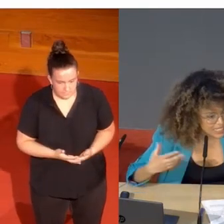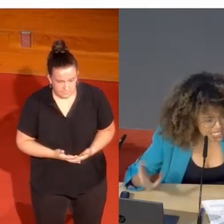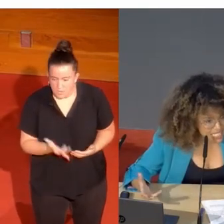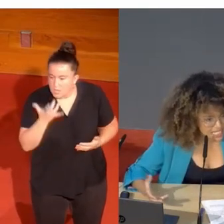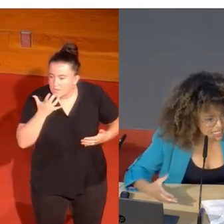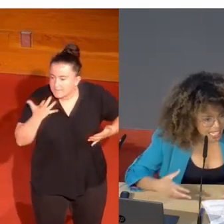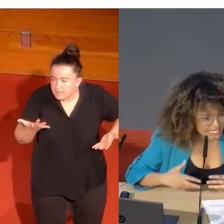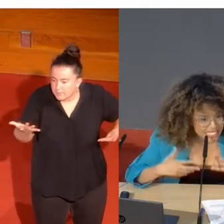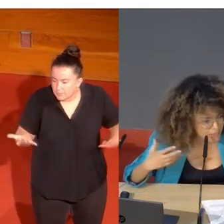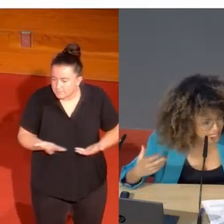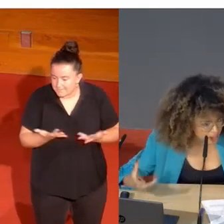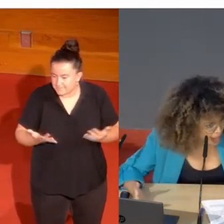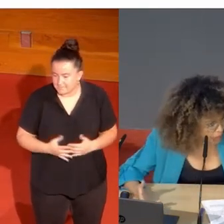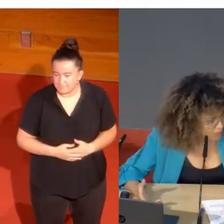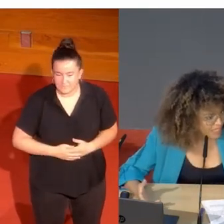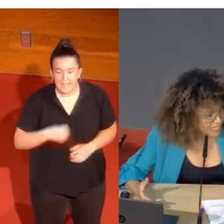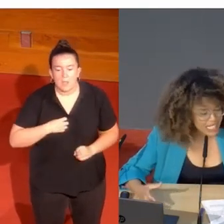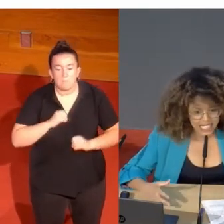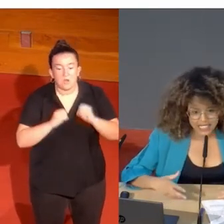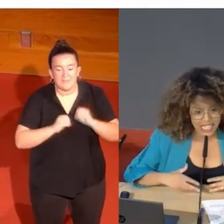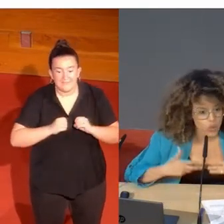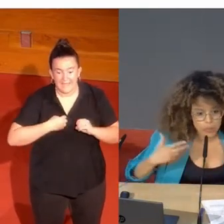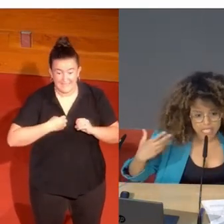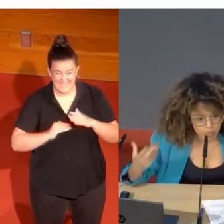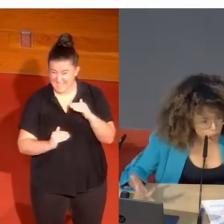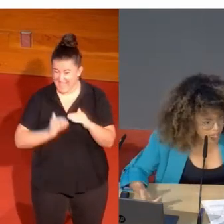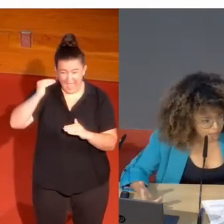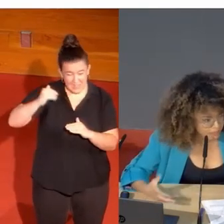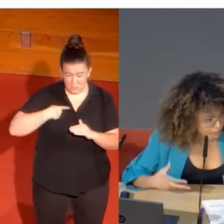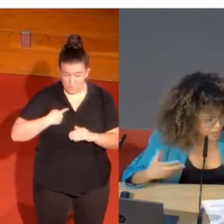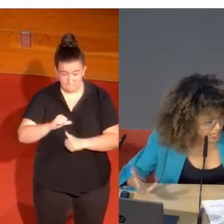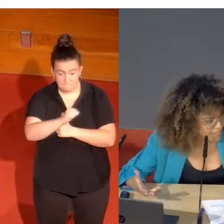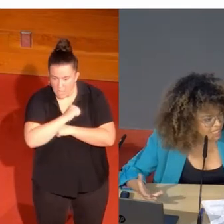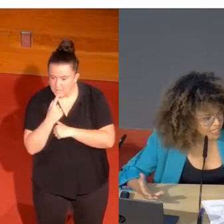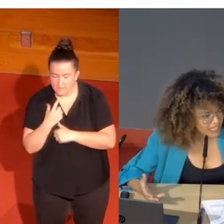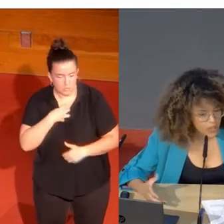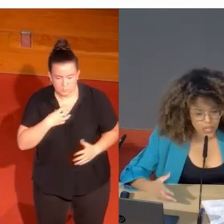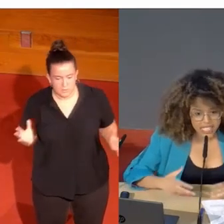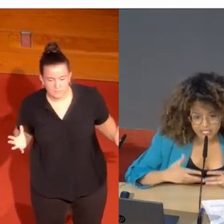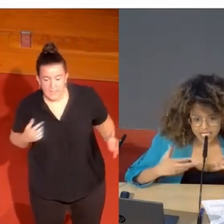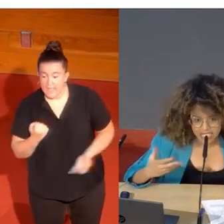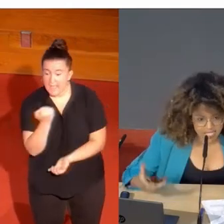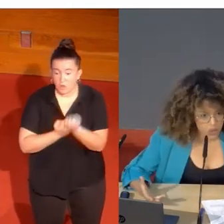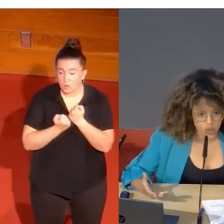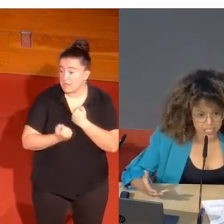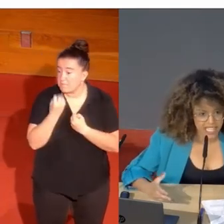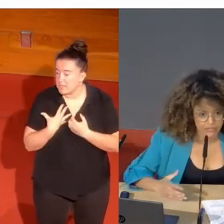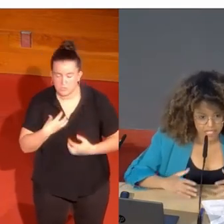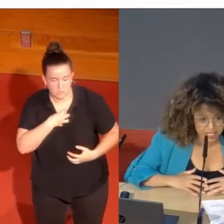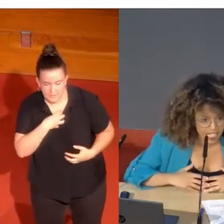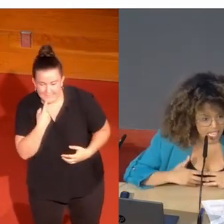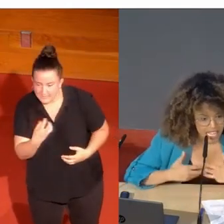que hay tasas altísimas de paro que que que la economía no va bien que hay una grave crisis